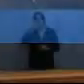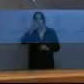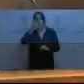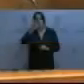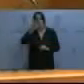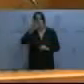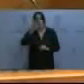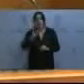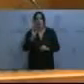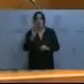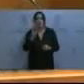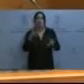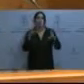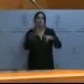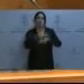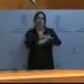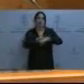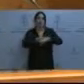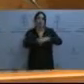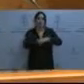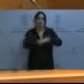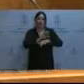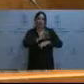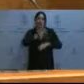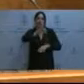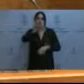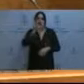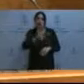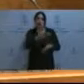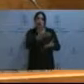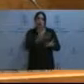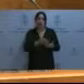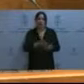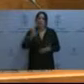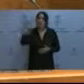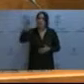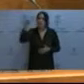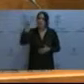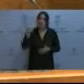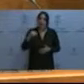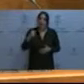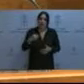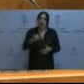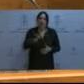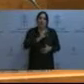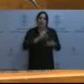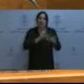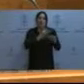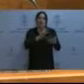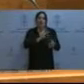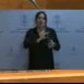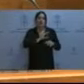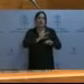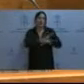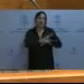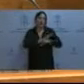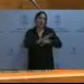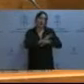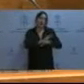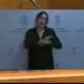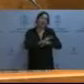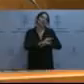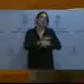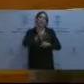Al Consejo de Gobierno. Señor Rodríguez tiene la palabra. Sí, presidente, señorías, señora consejera, la pregunta que formulamos desde el